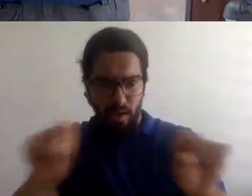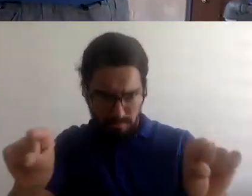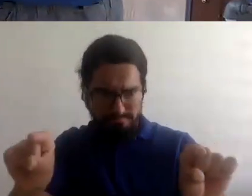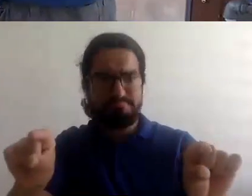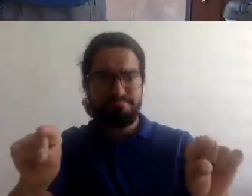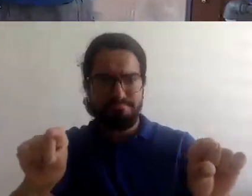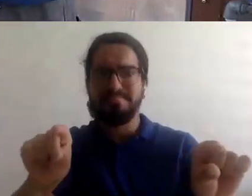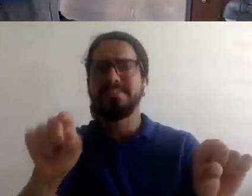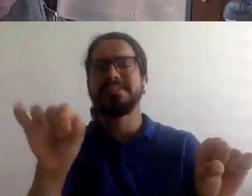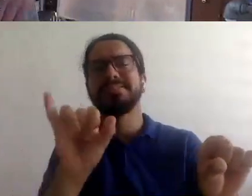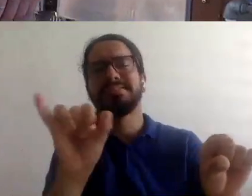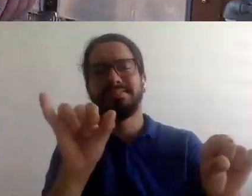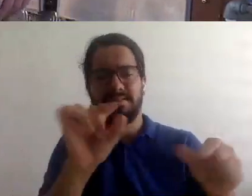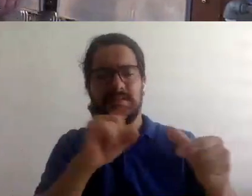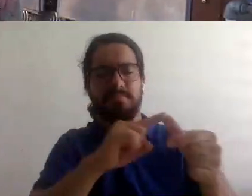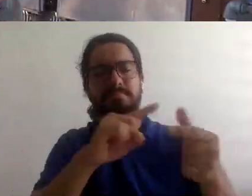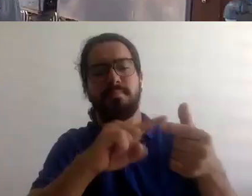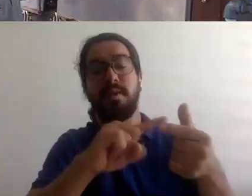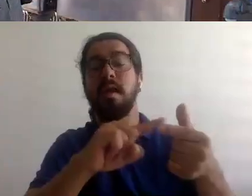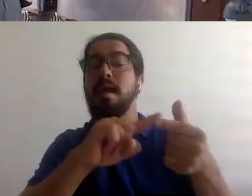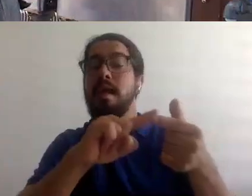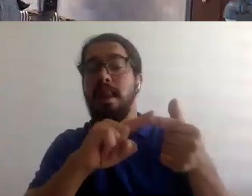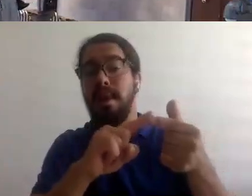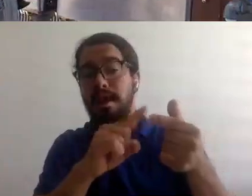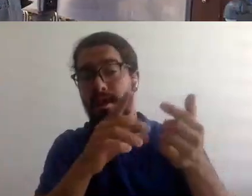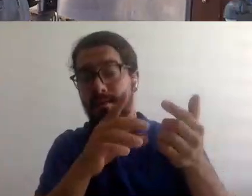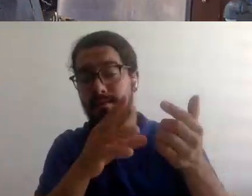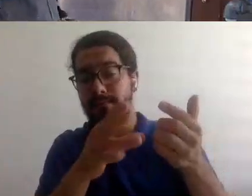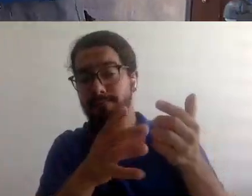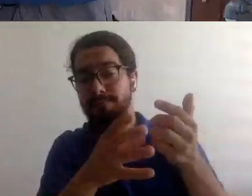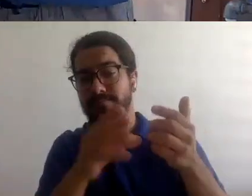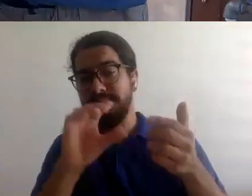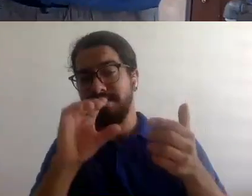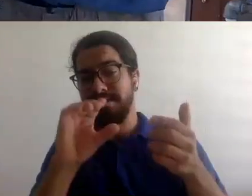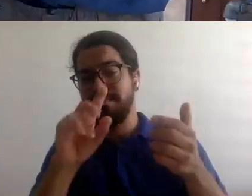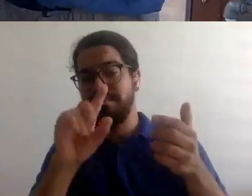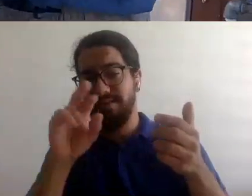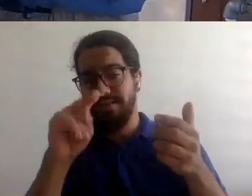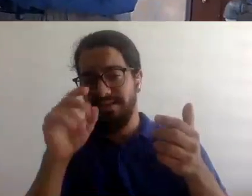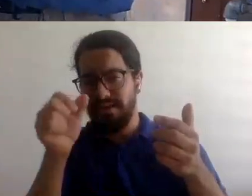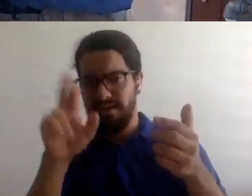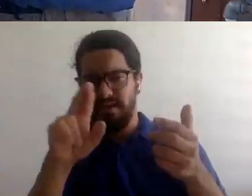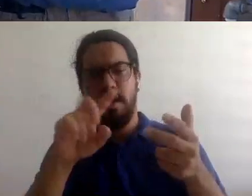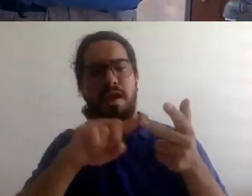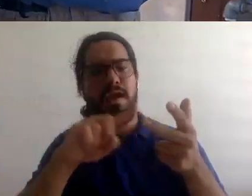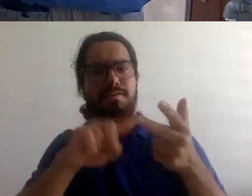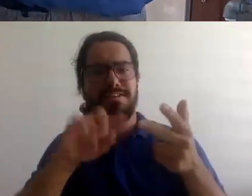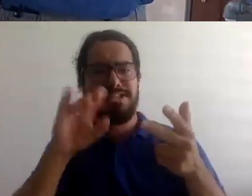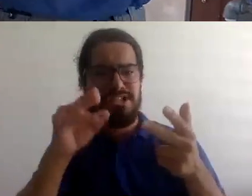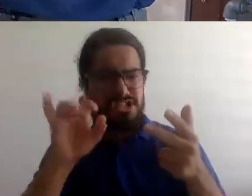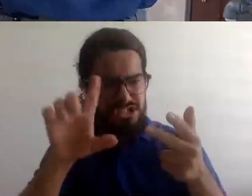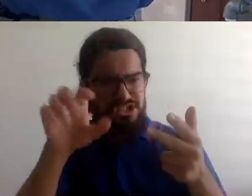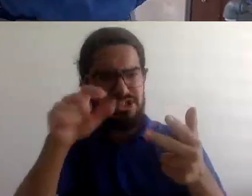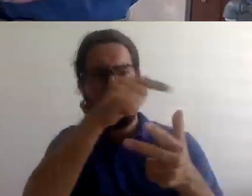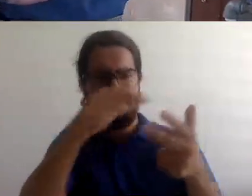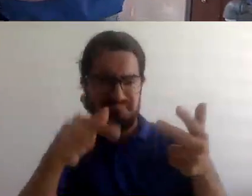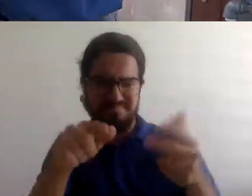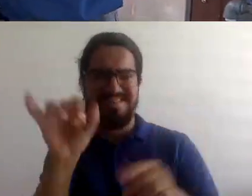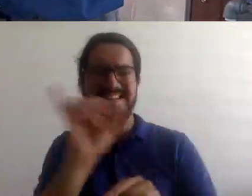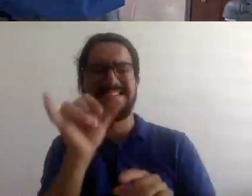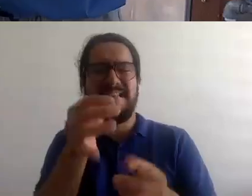ajo, chile y otras hierbas, ¿no? O sea, del mismo palito de la verdolaga. El mismo palito